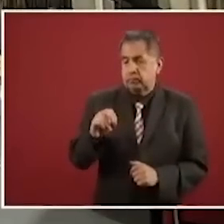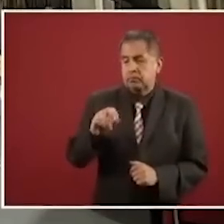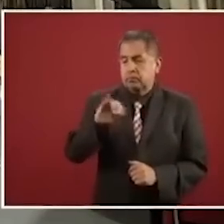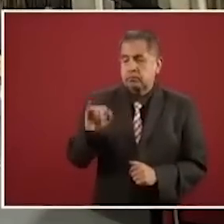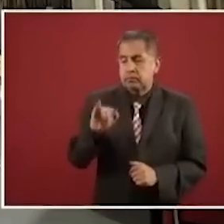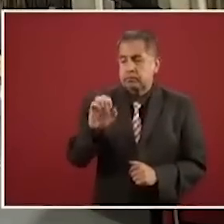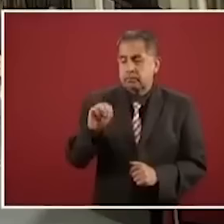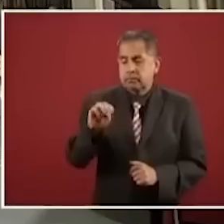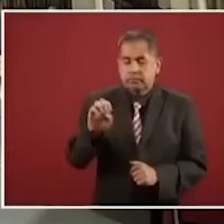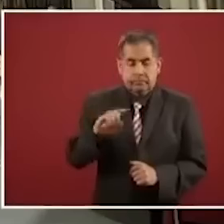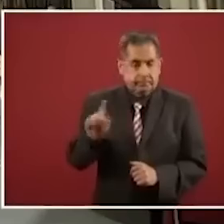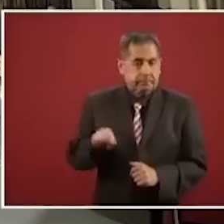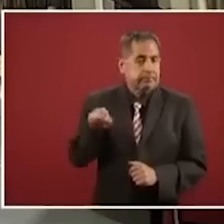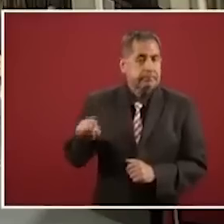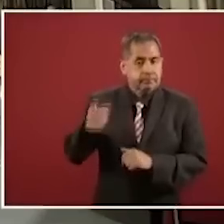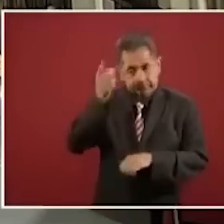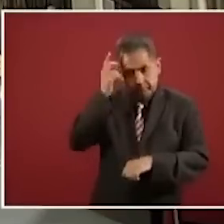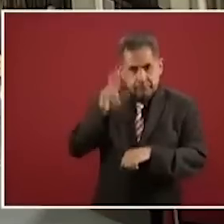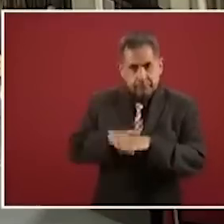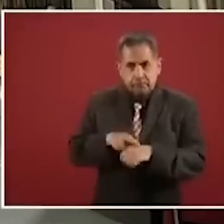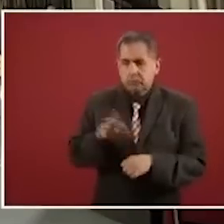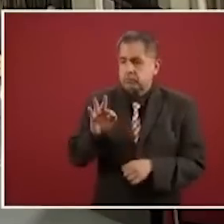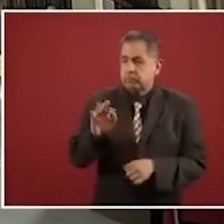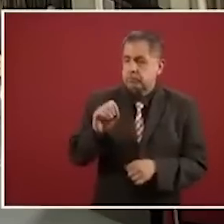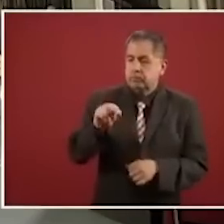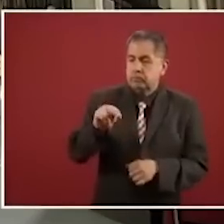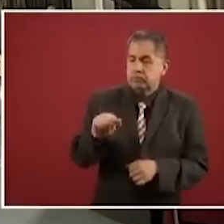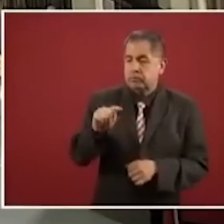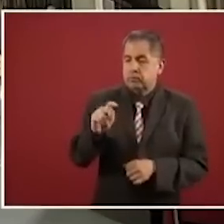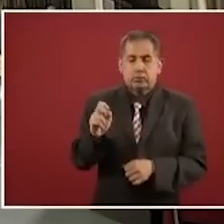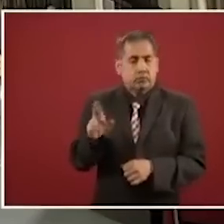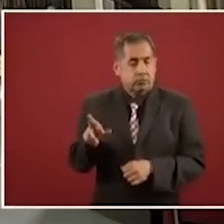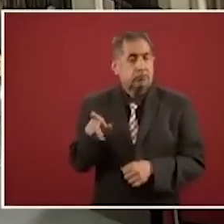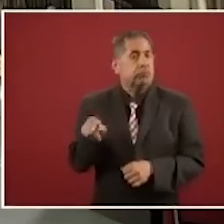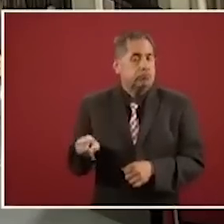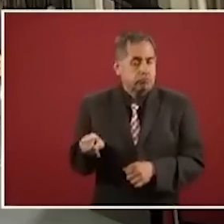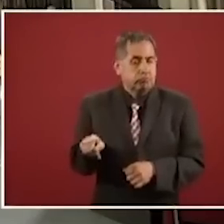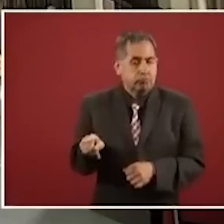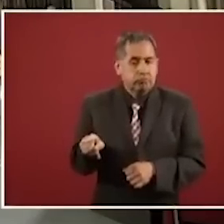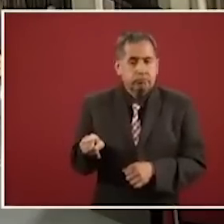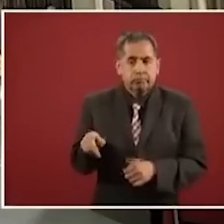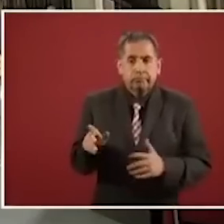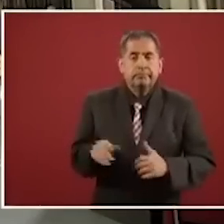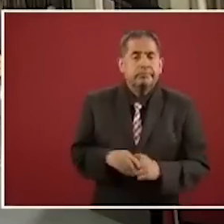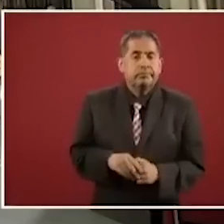es el director de Fonatur, es la